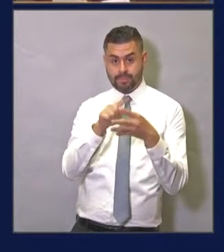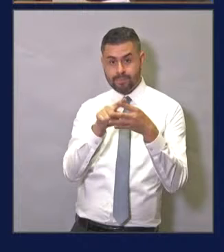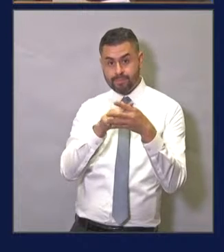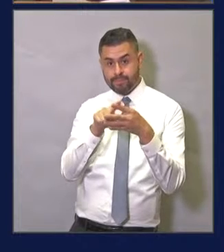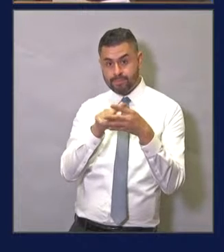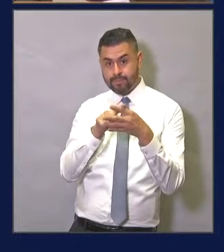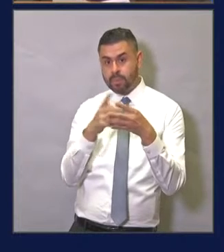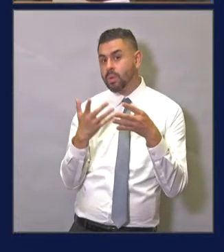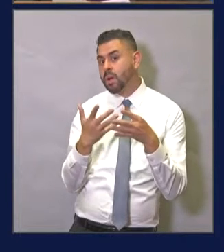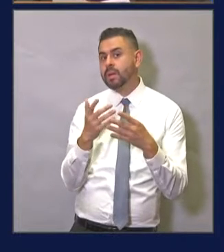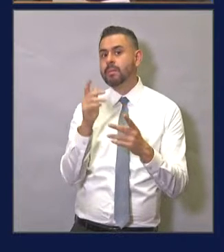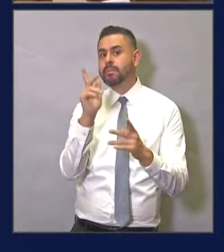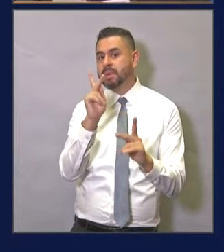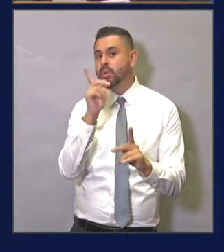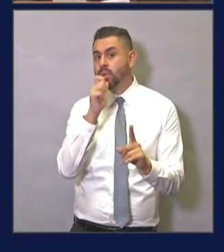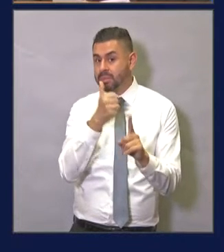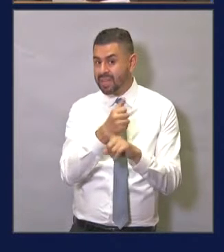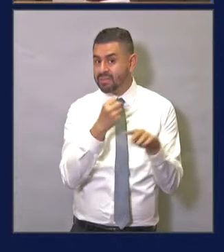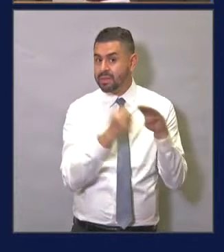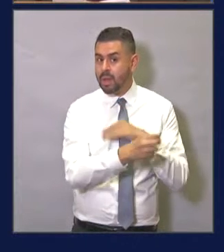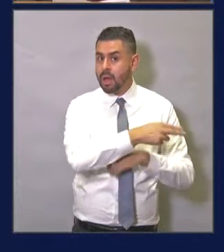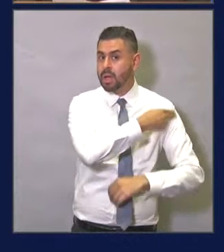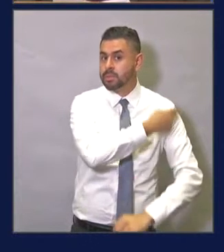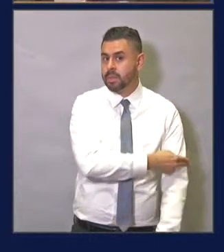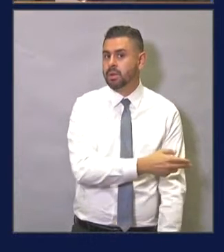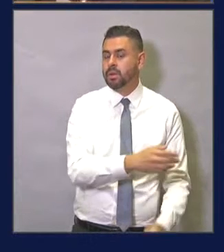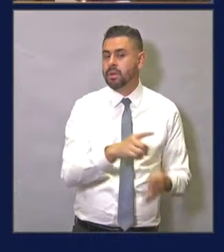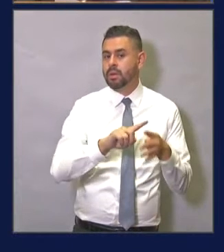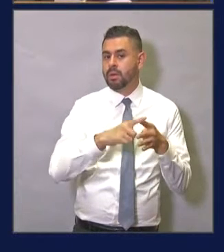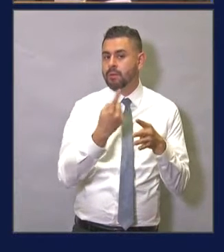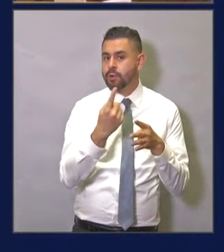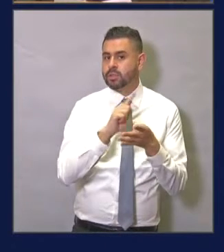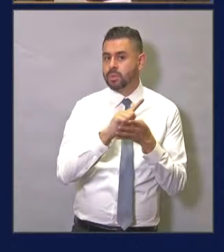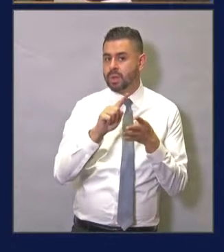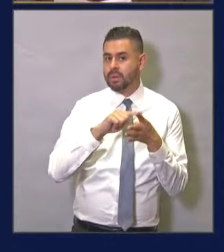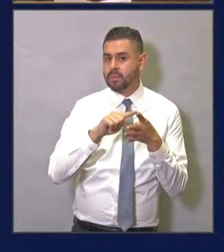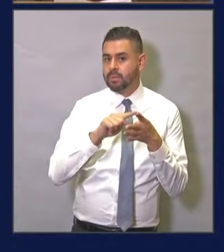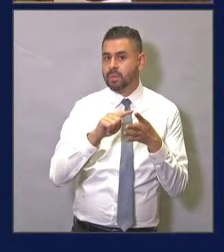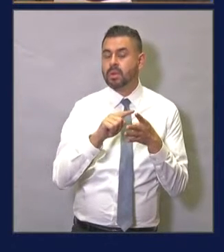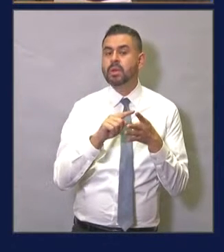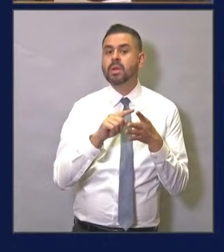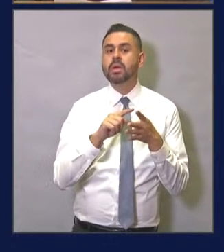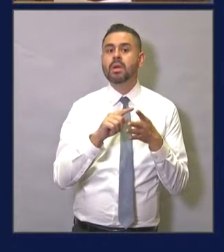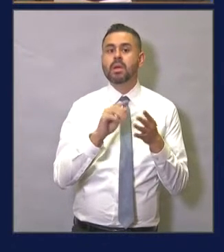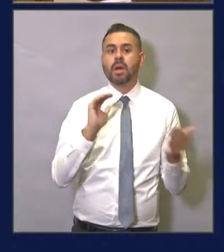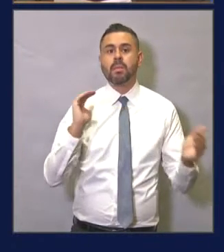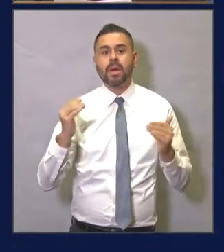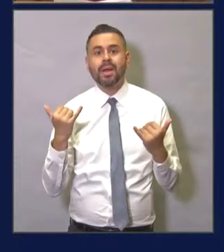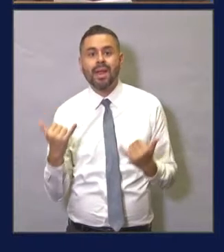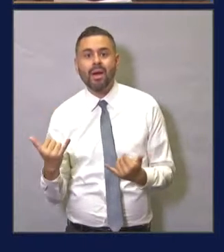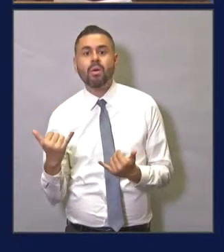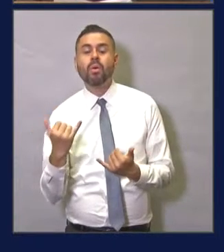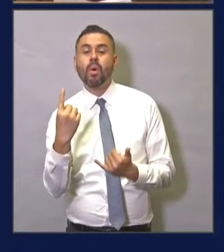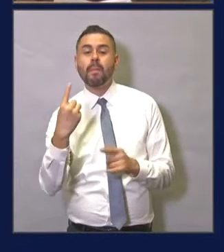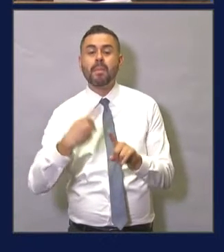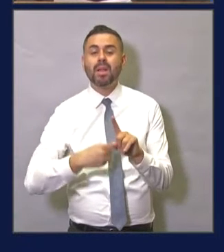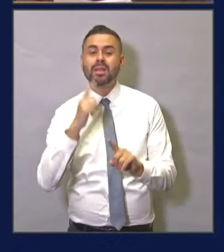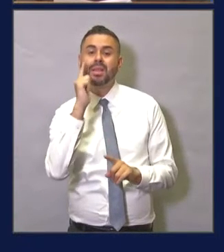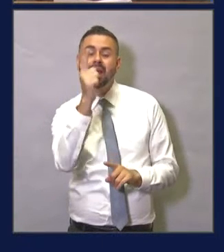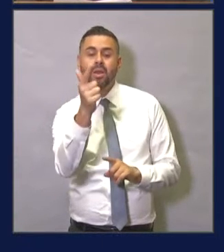diaria de personas actualmente hospitalizadas por COVID-19 se ha triplicado. En solo un mes,